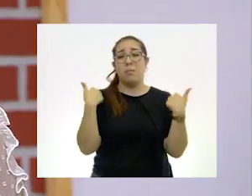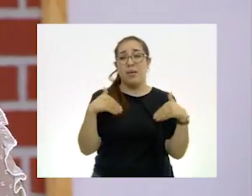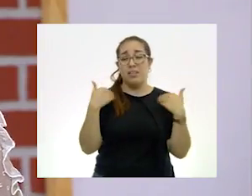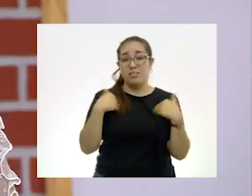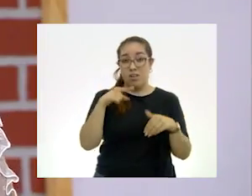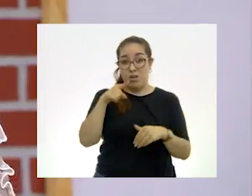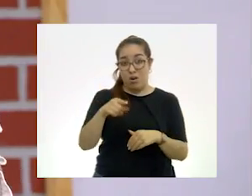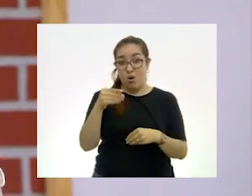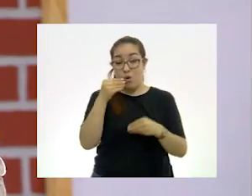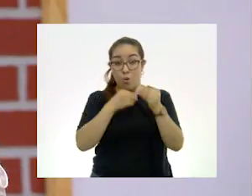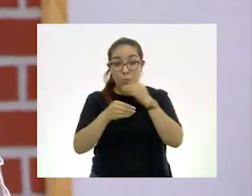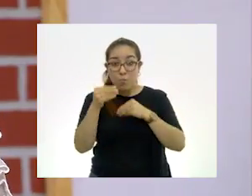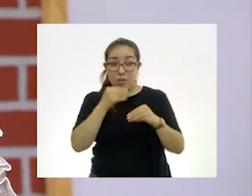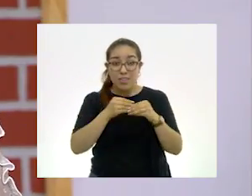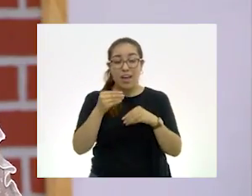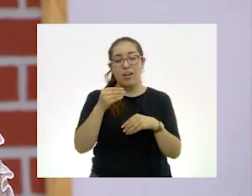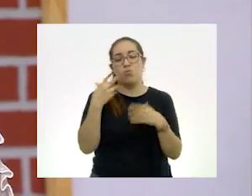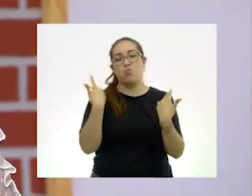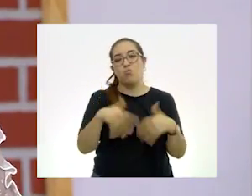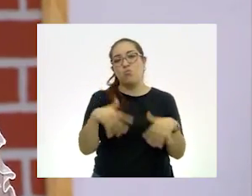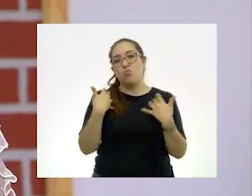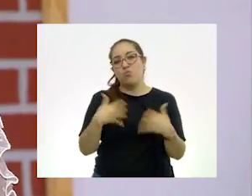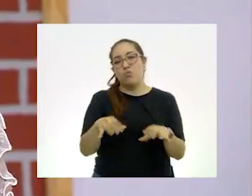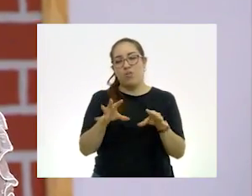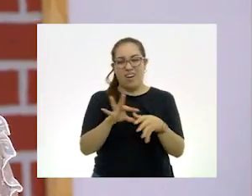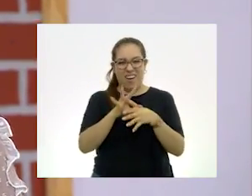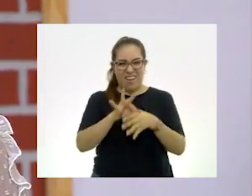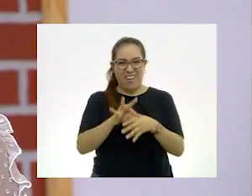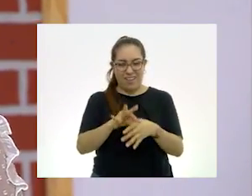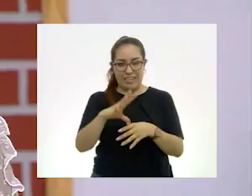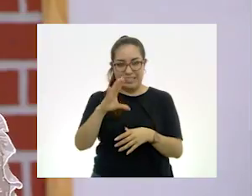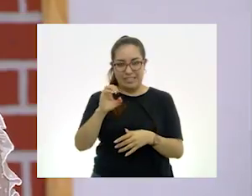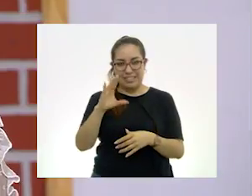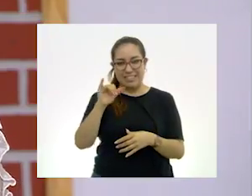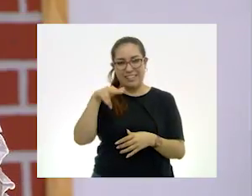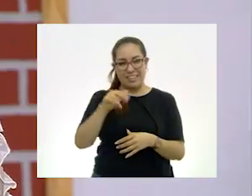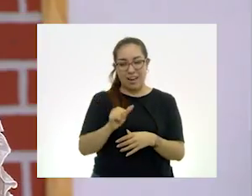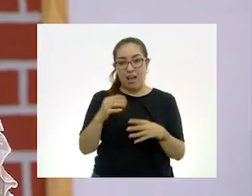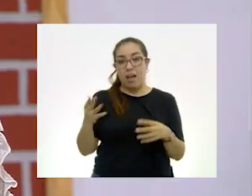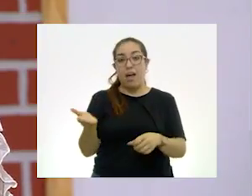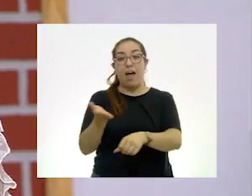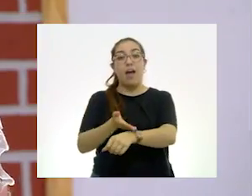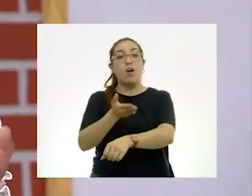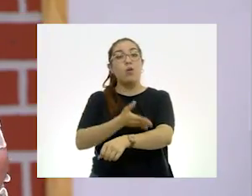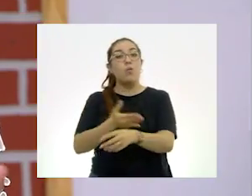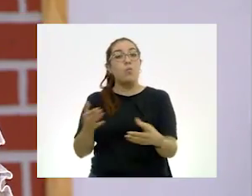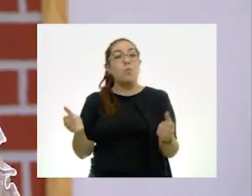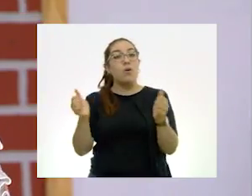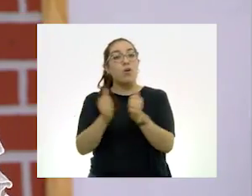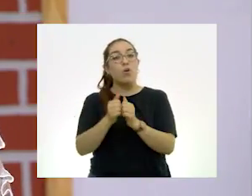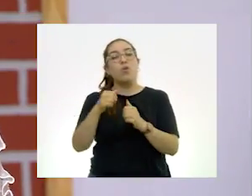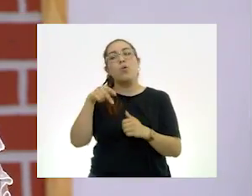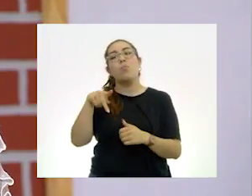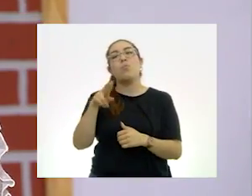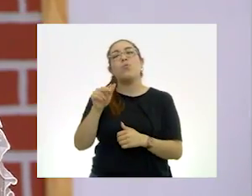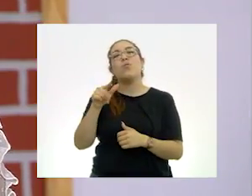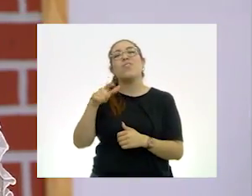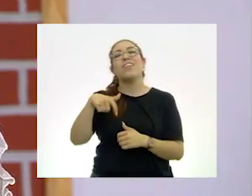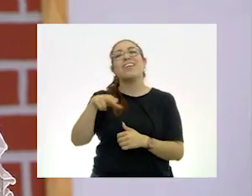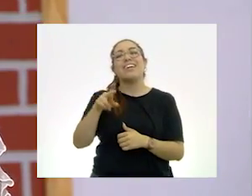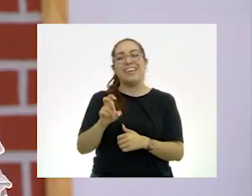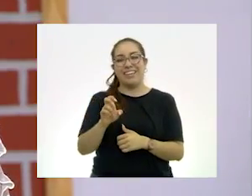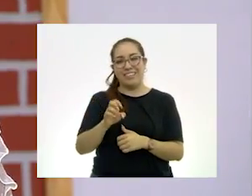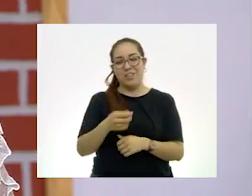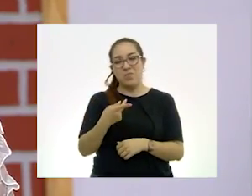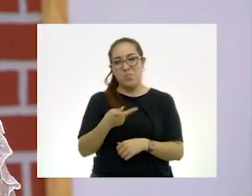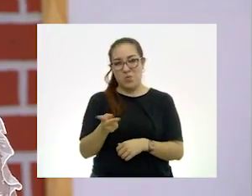de Yecapixtla es una delicia del estado de Morelos que pueden acompañar con la bebida de la región, el pulque.